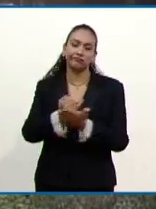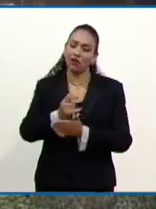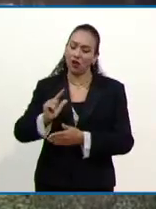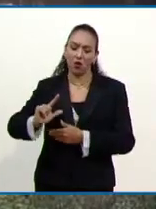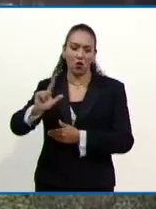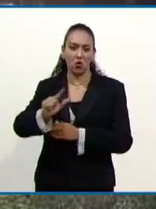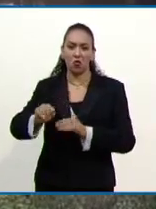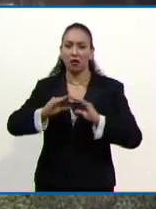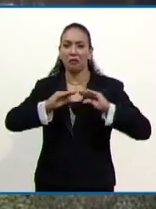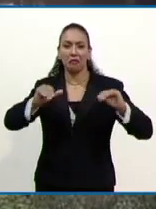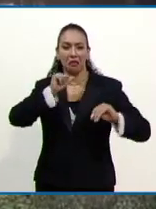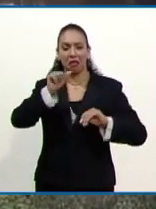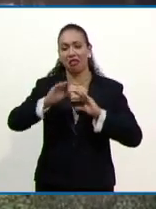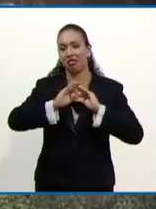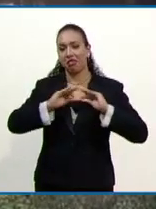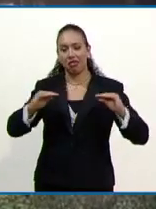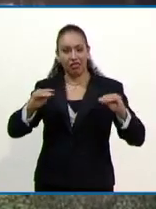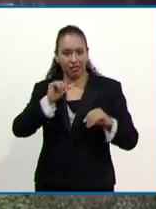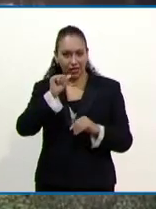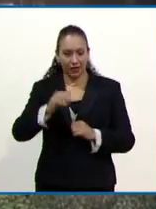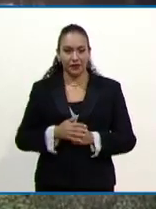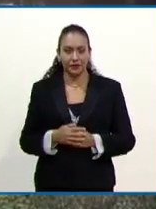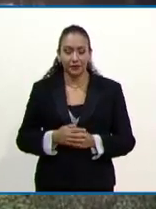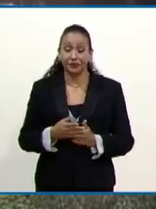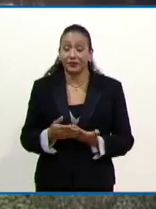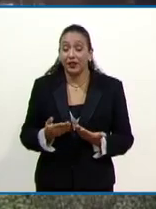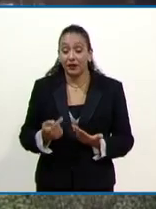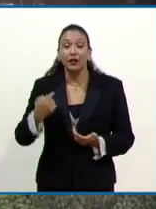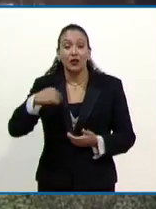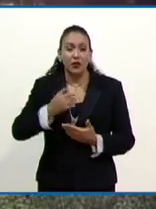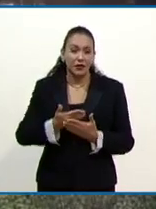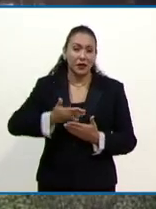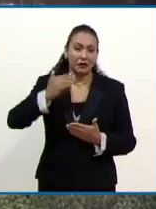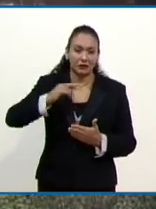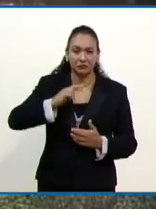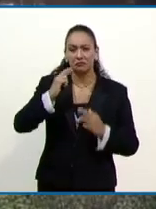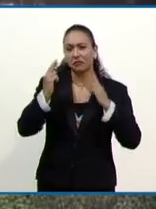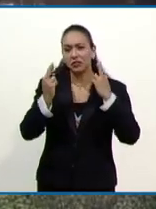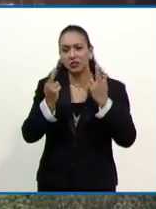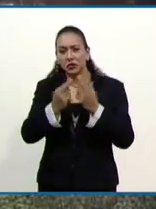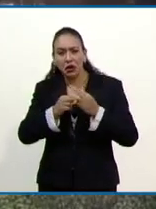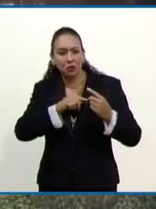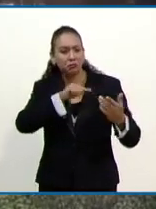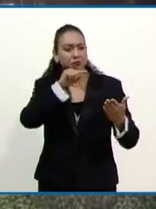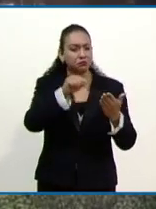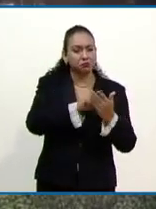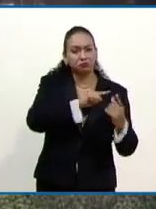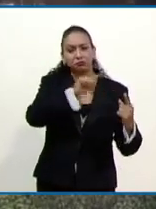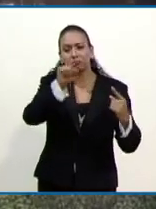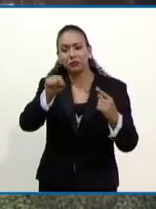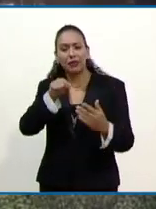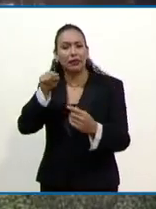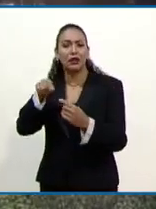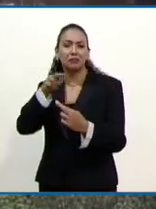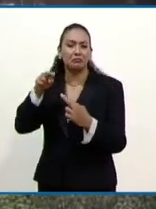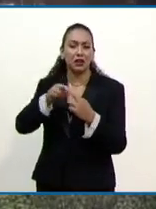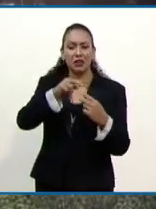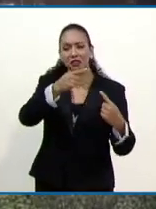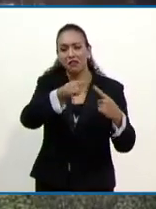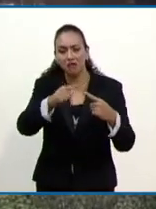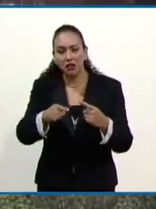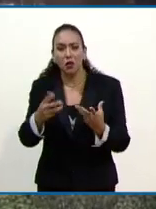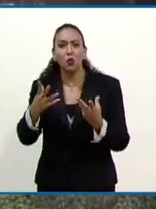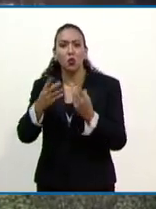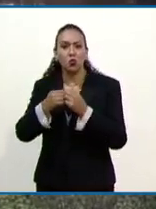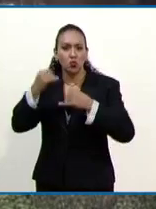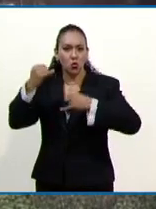donde, lejos de tomar en cuenta los diálogos que se llevaron a cabo, toda la información que se expuso por parte de ministros,